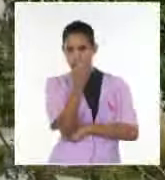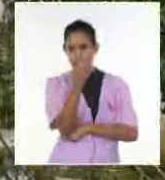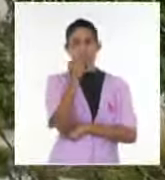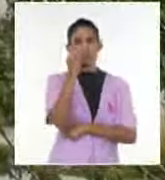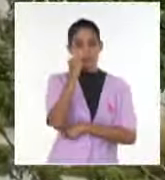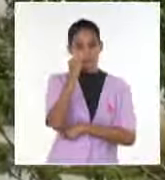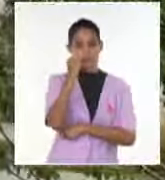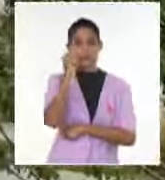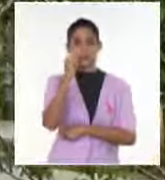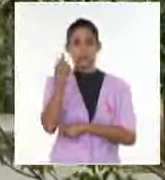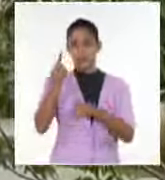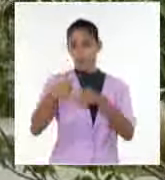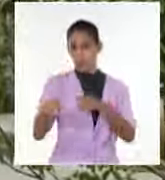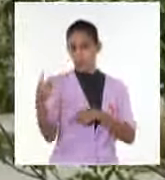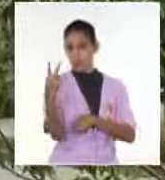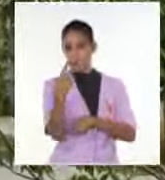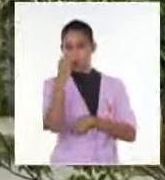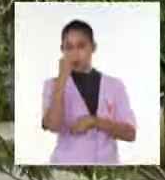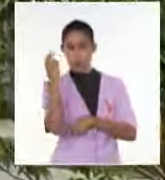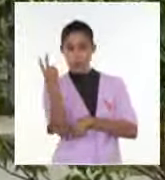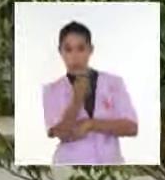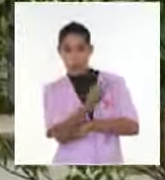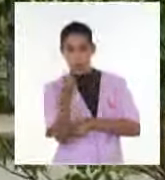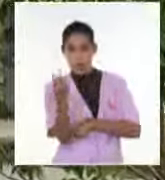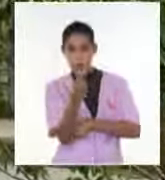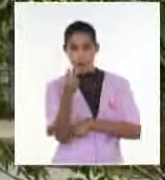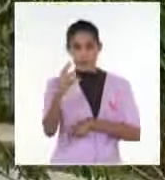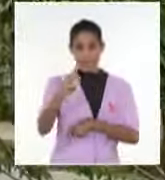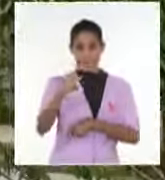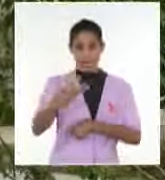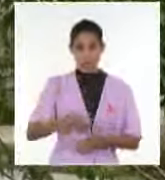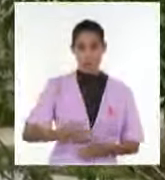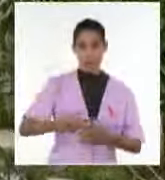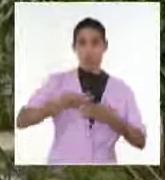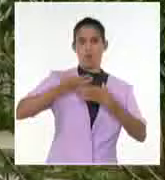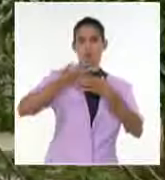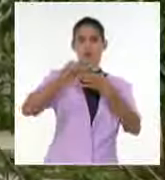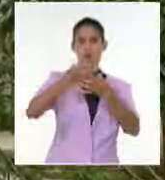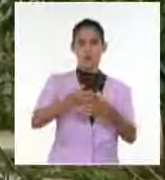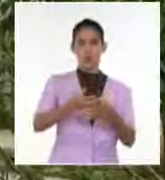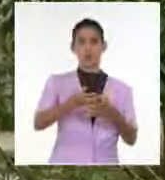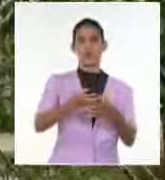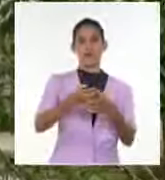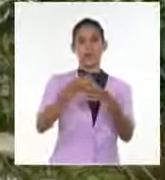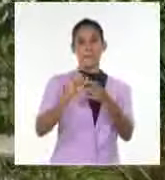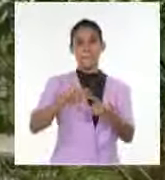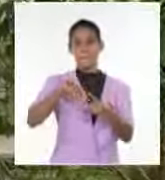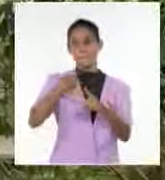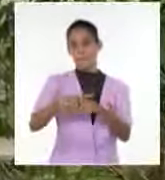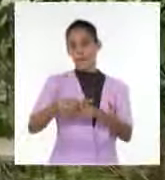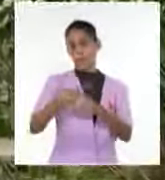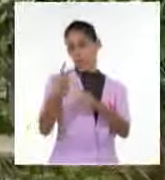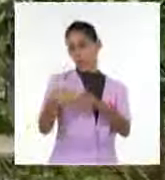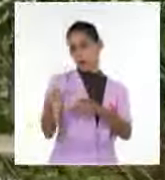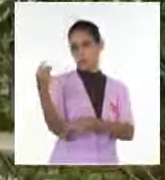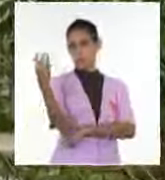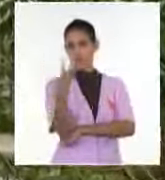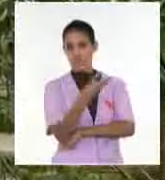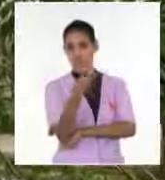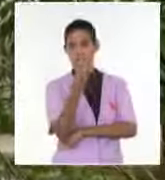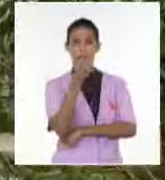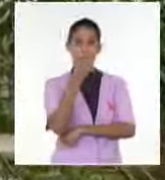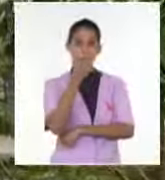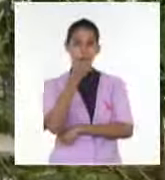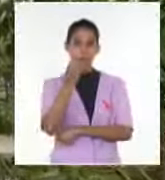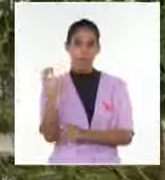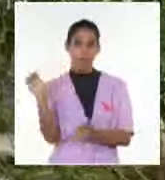Cruz y Arlen López, ambos irán por su tercera corona olímpica. Pero tenemos otros tres pugilistas que quizás no están en los pronósticos